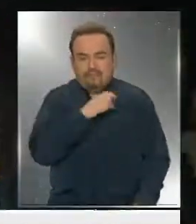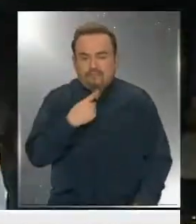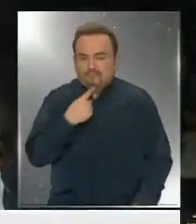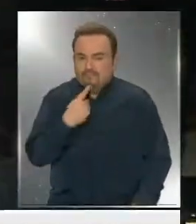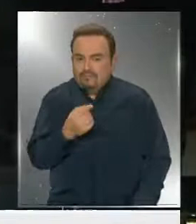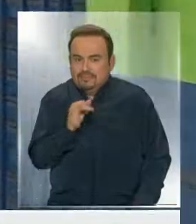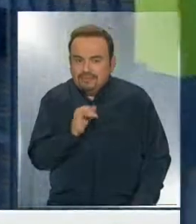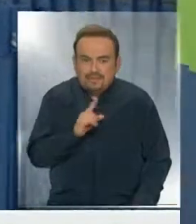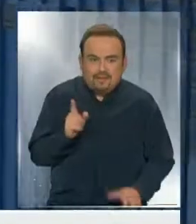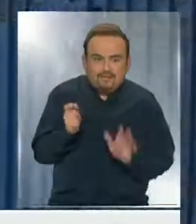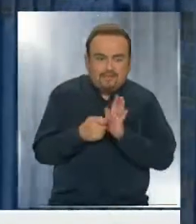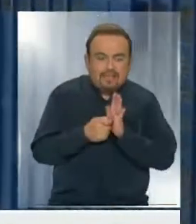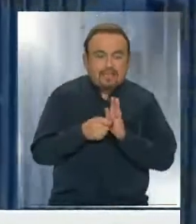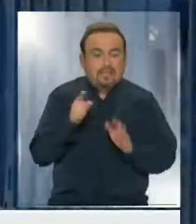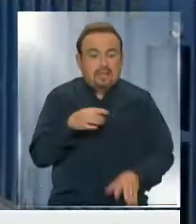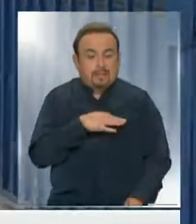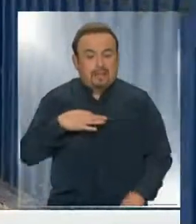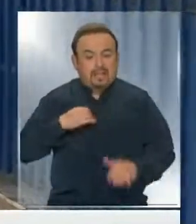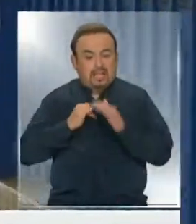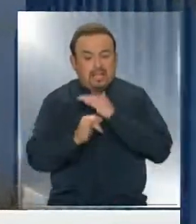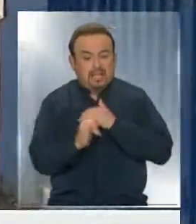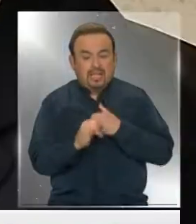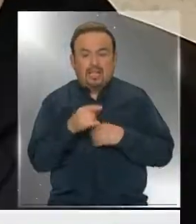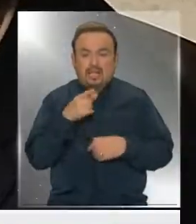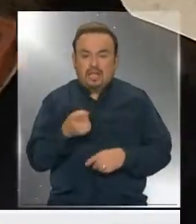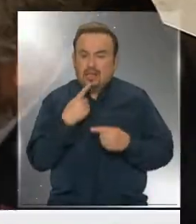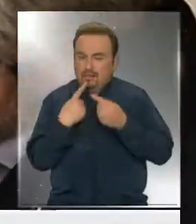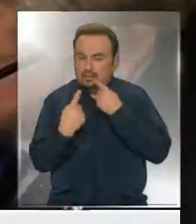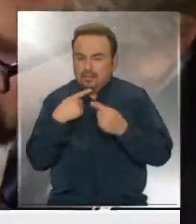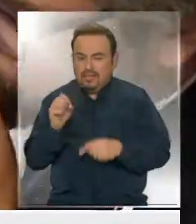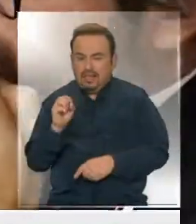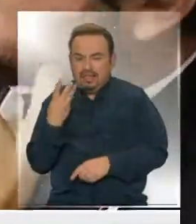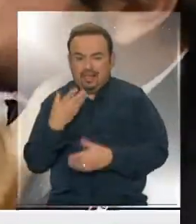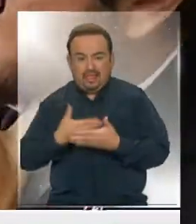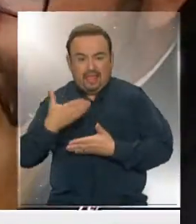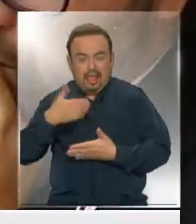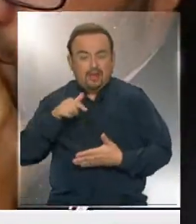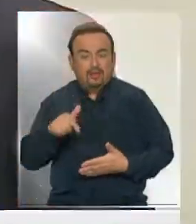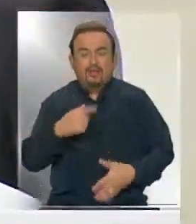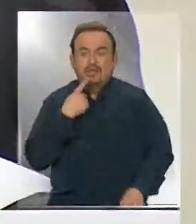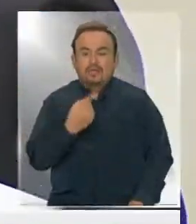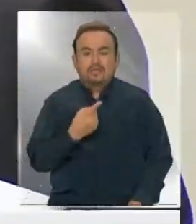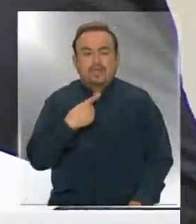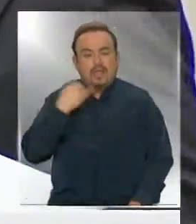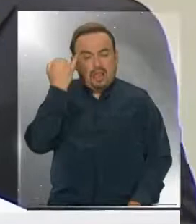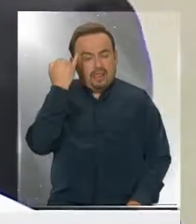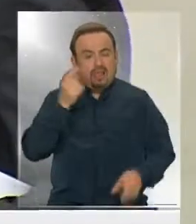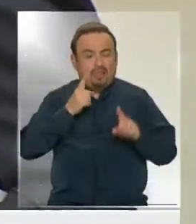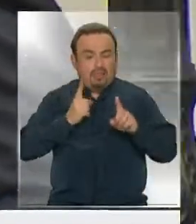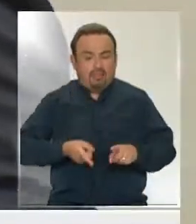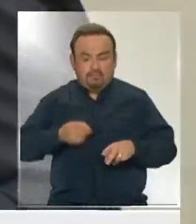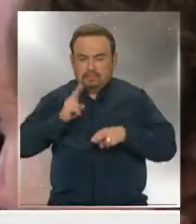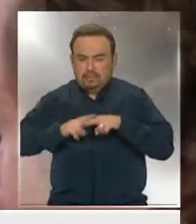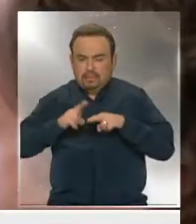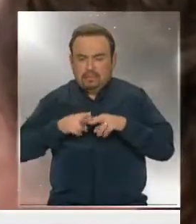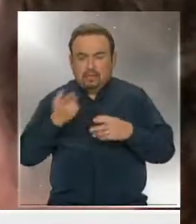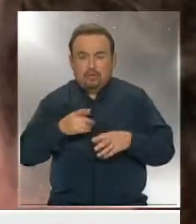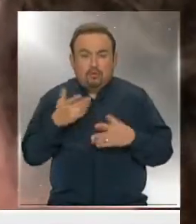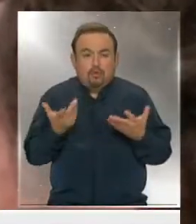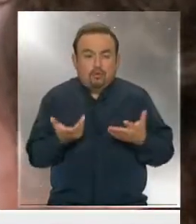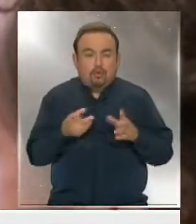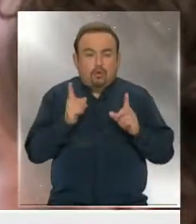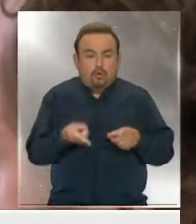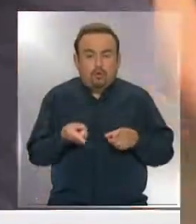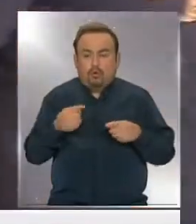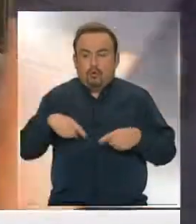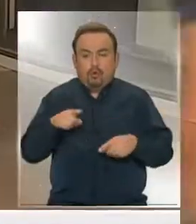predecir. Ante esto, el ministro del Interior, en entrevista con La Tercera, expresó la idea de revisar el panorama electoral, proponiendo juntar